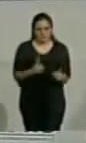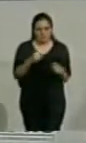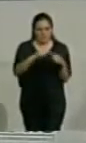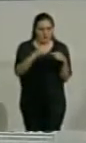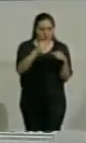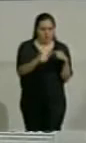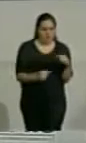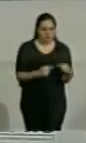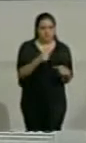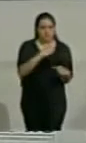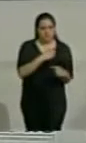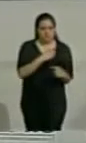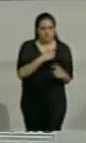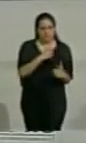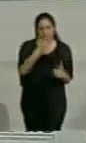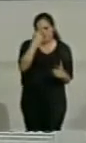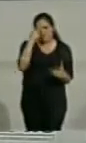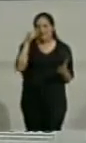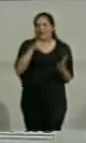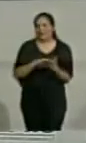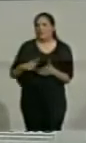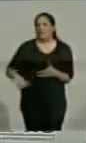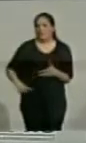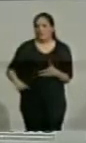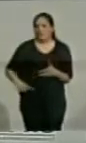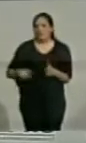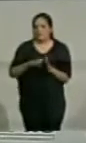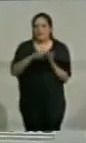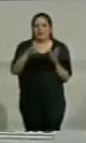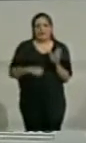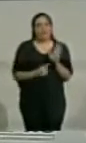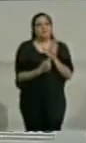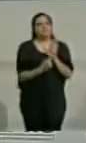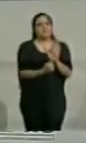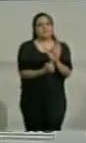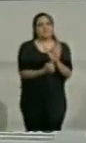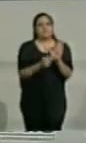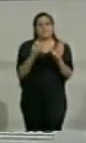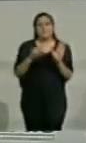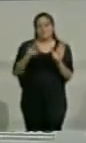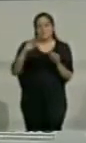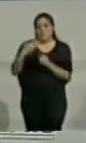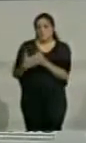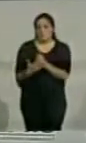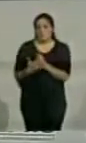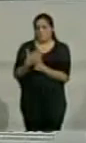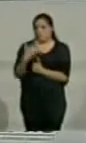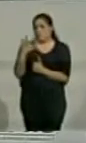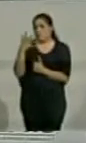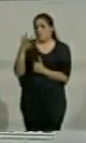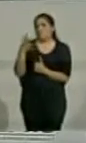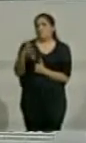creo que el gobierno tiene que poner el ejemplo y valdría la pena el día de mañana también, dentro de los proyectos, traer